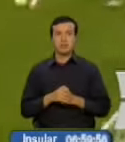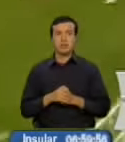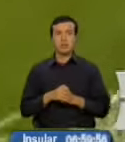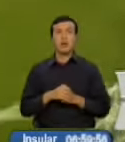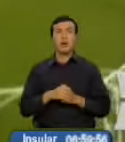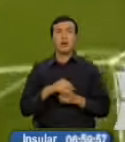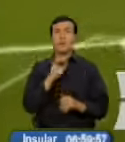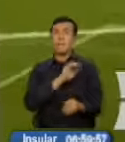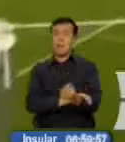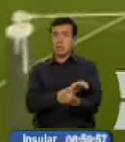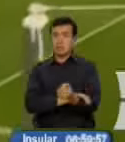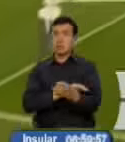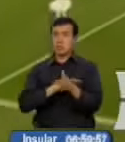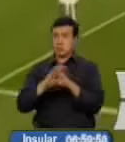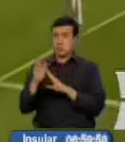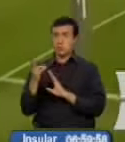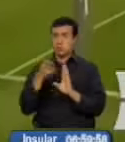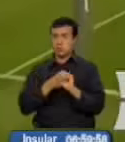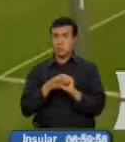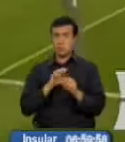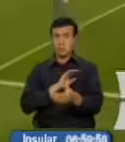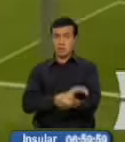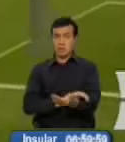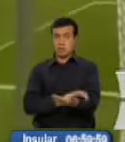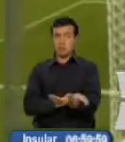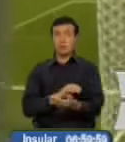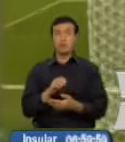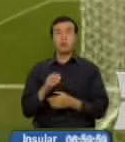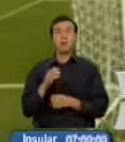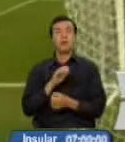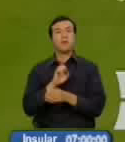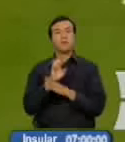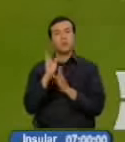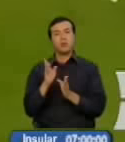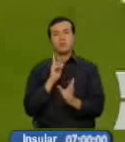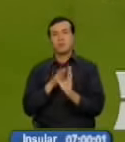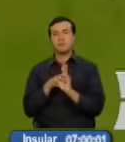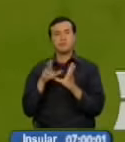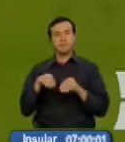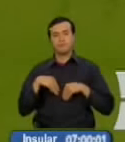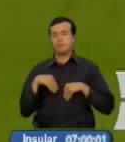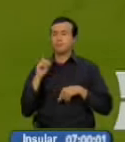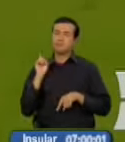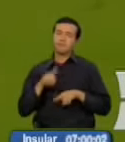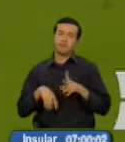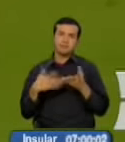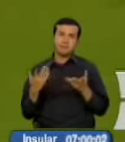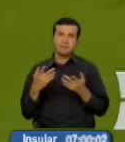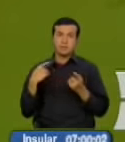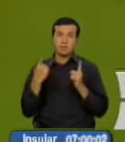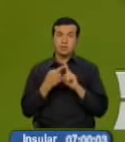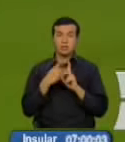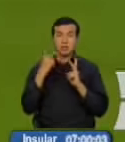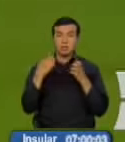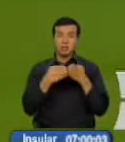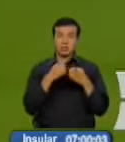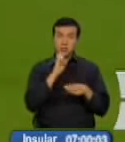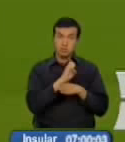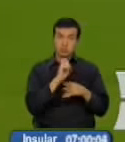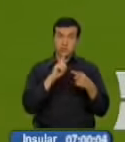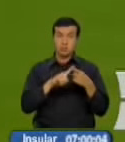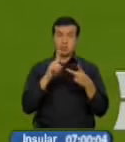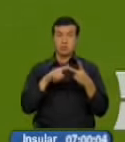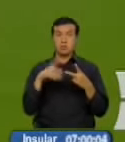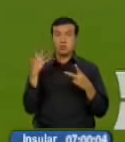Antonio Valencia a propósito a este partido, sin embargo, el futbolista ecuatoriano no pudo aceptar esta invitación, primero por el tema de la selección y luego porque